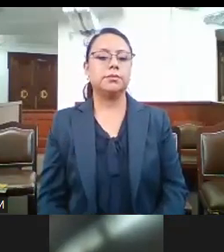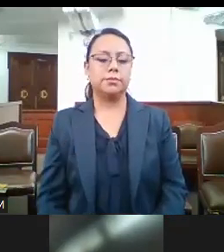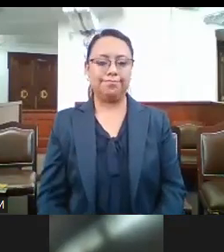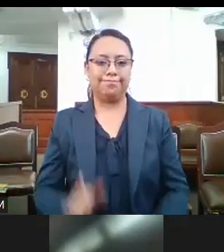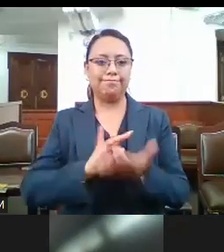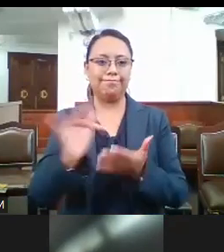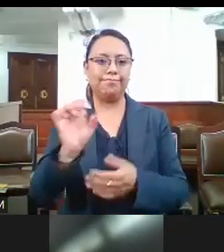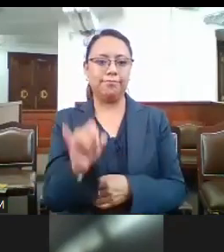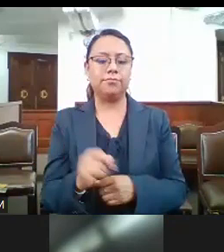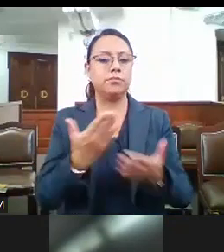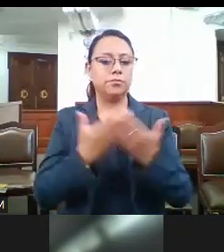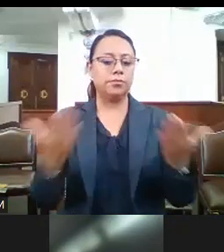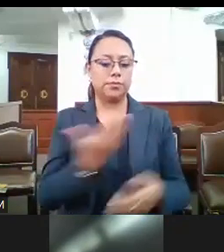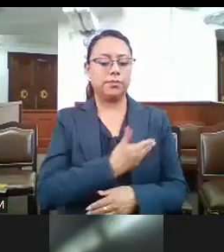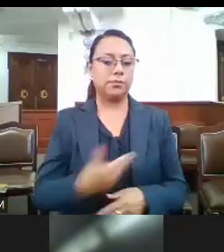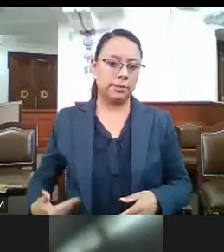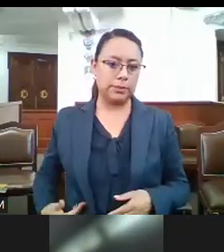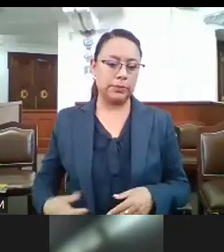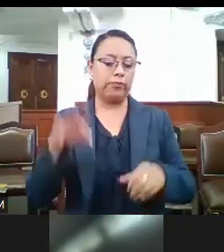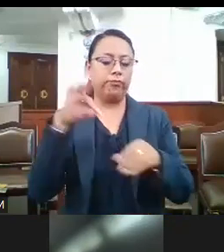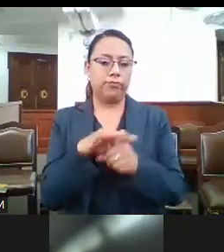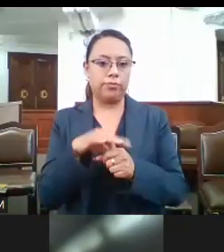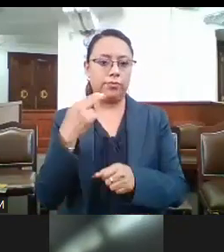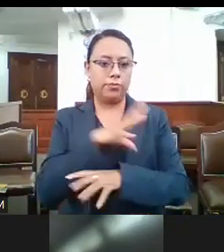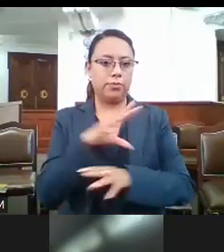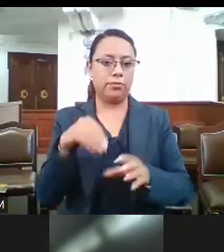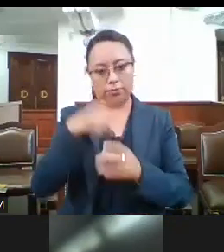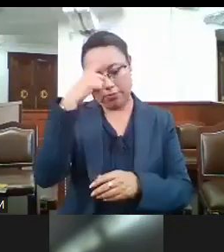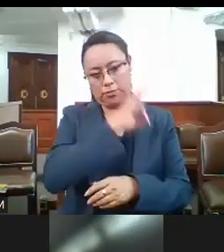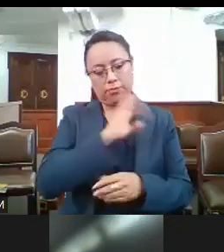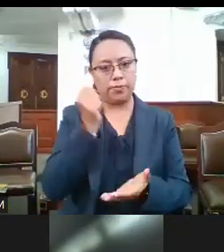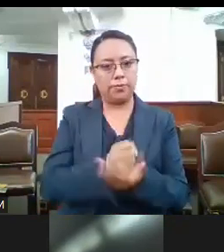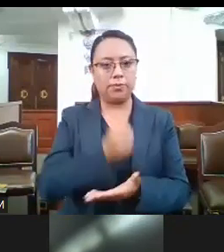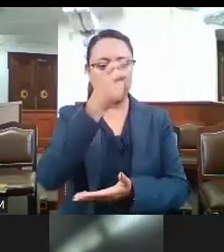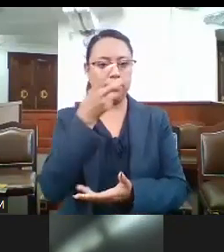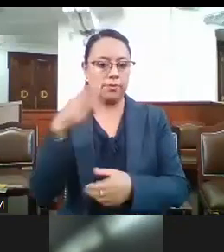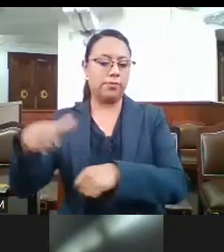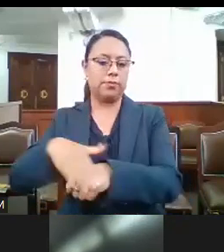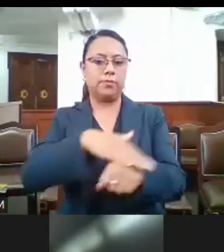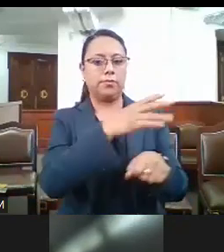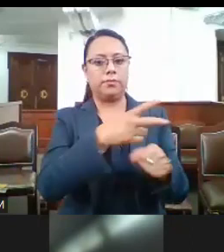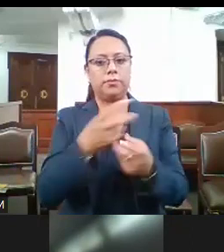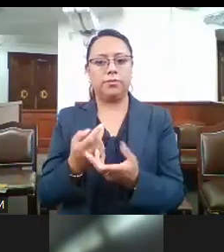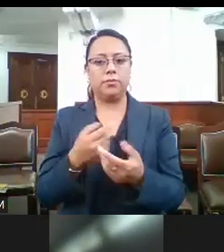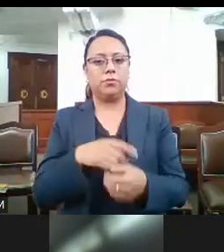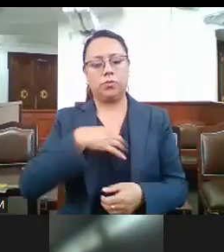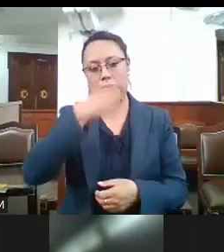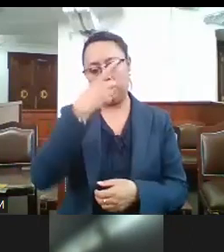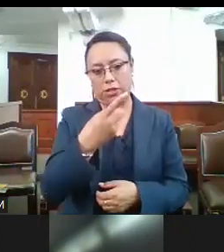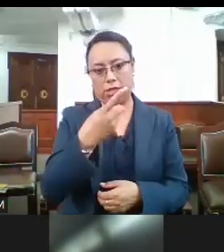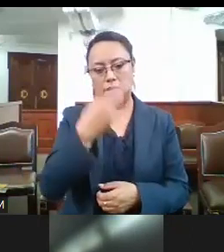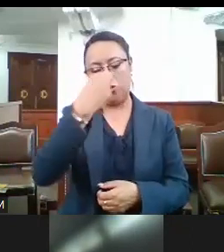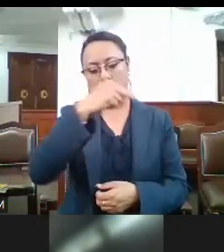de la presidencia, procederé a recabar la votación nominal para la aprobación de la convocatoria en referencia, por lo que mencionaré los nombres de cada integrante de esta